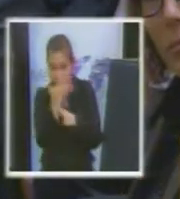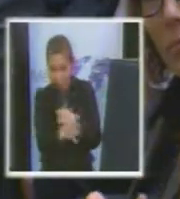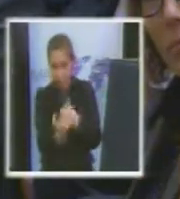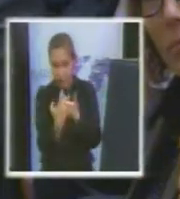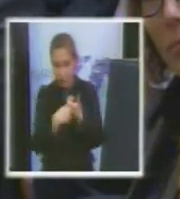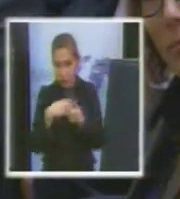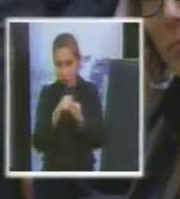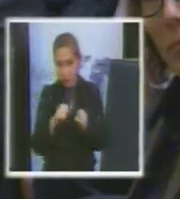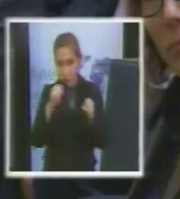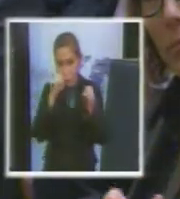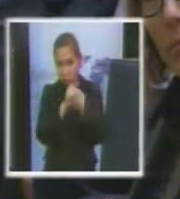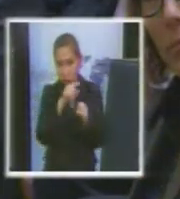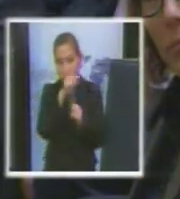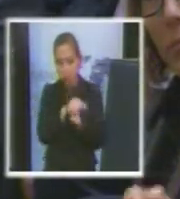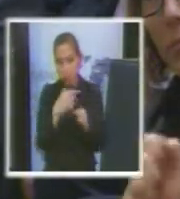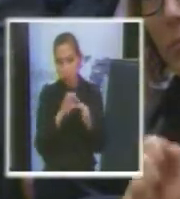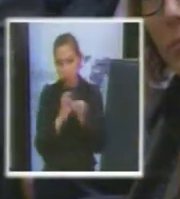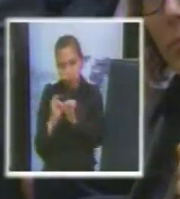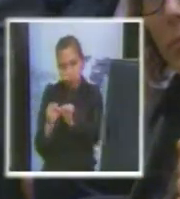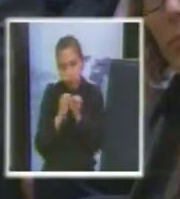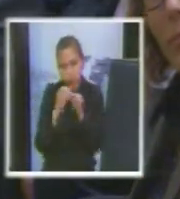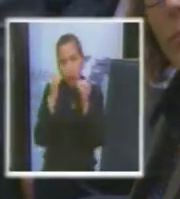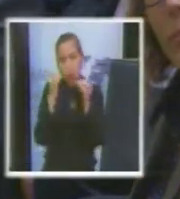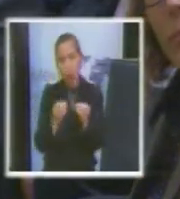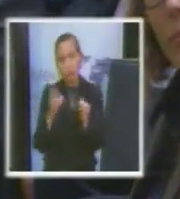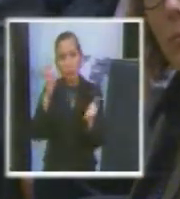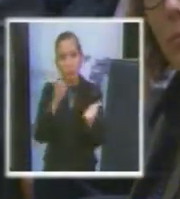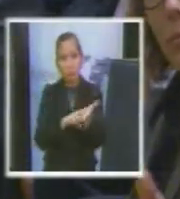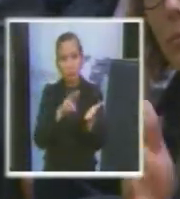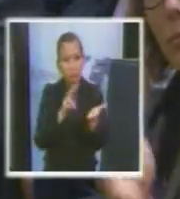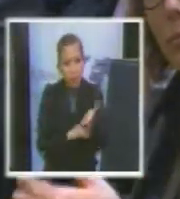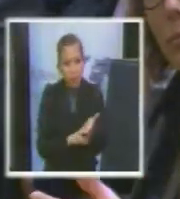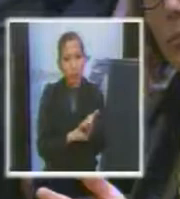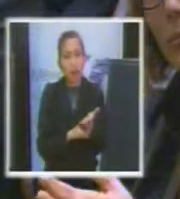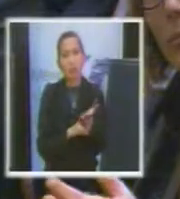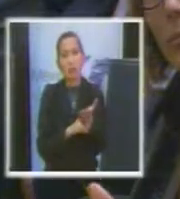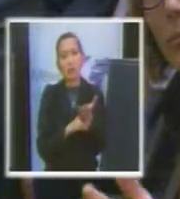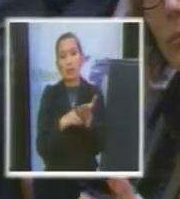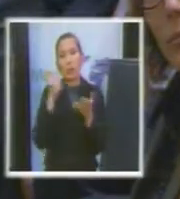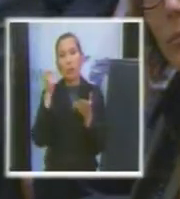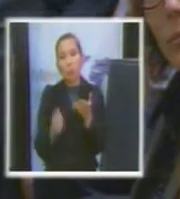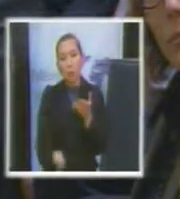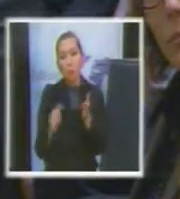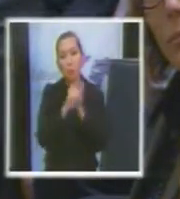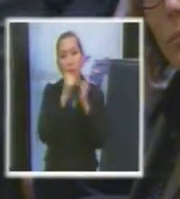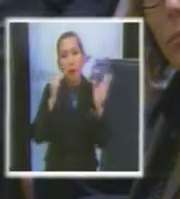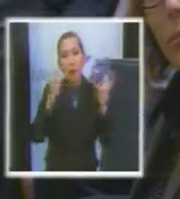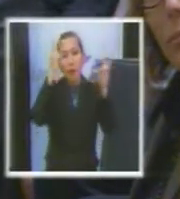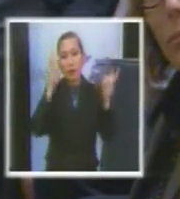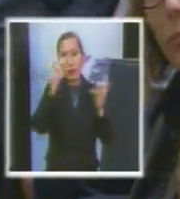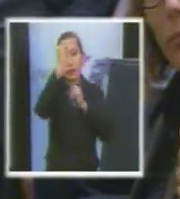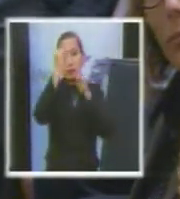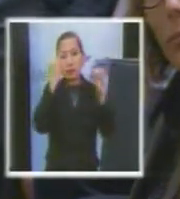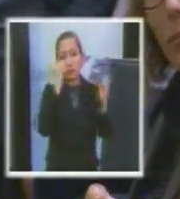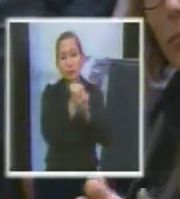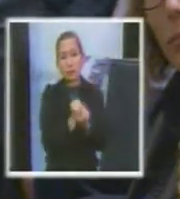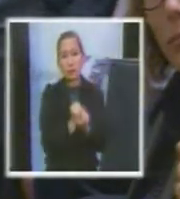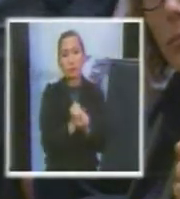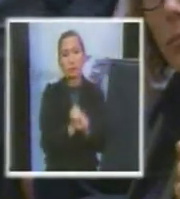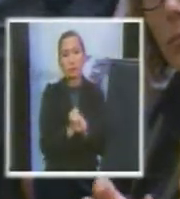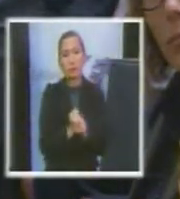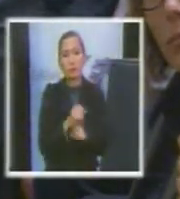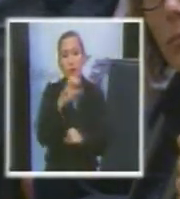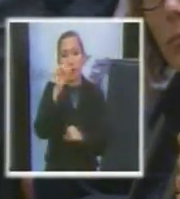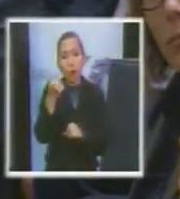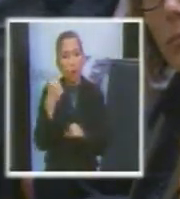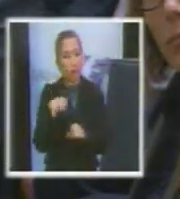socios estratégicos compartimos muchos valores en términos de la agenda internacional. Con otros